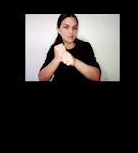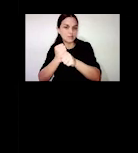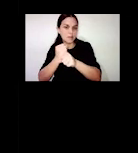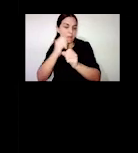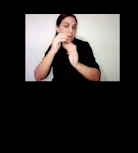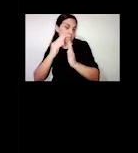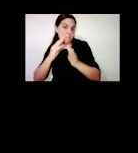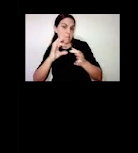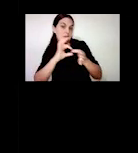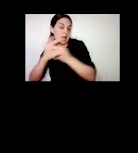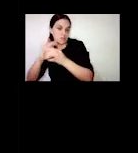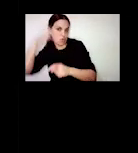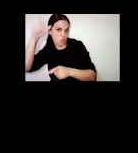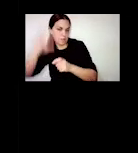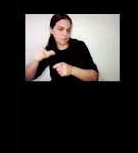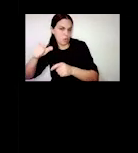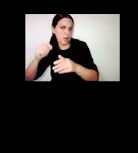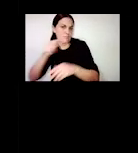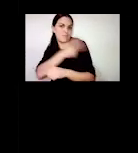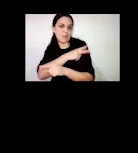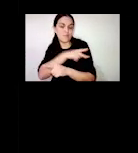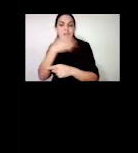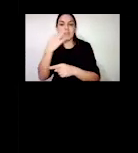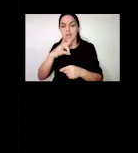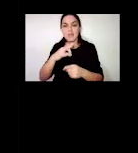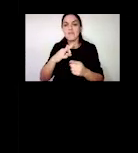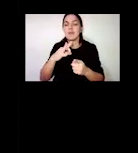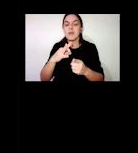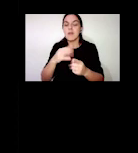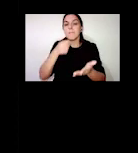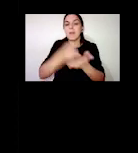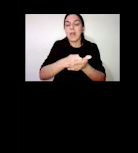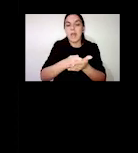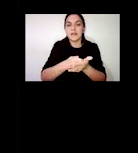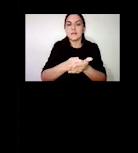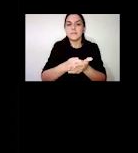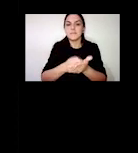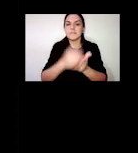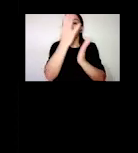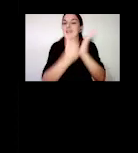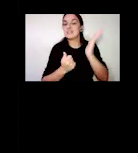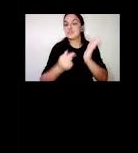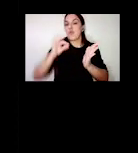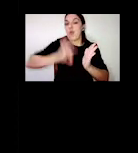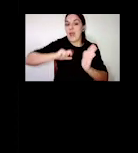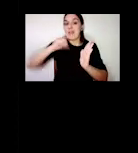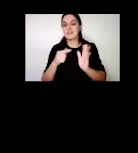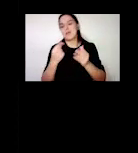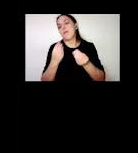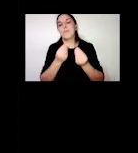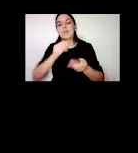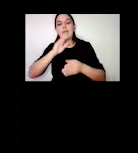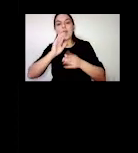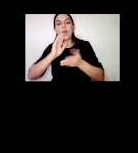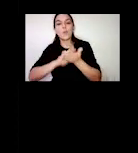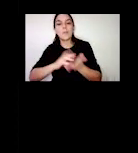encuentran sujetos a retención de impuesto a las ganancias debido a la aplicación de la Resolución General 4003 del 2017,